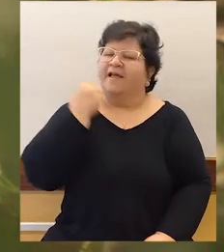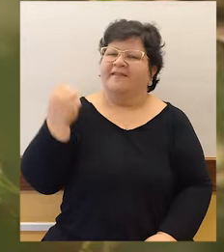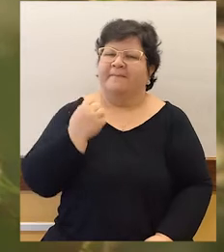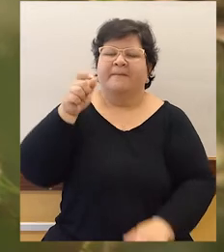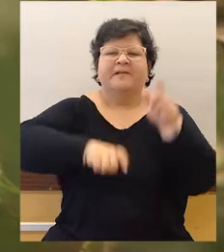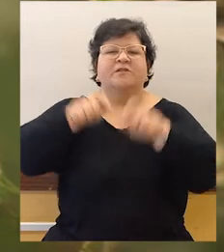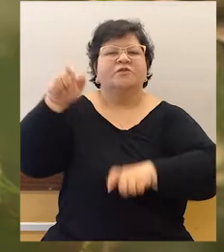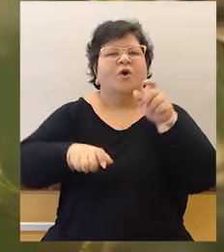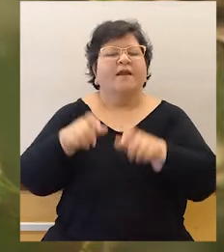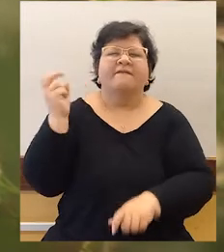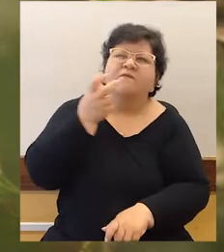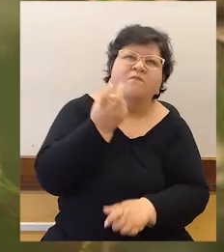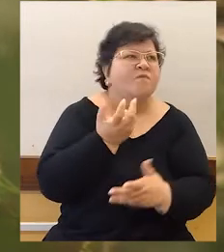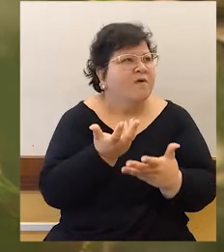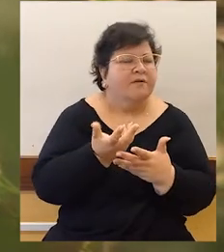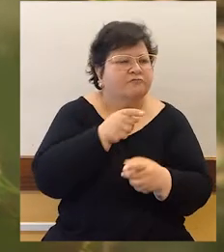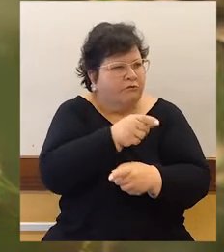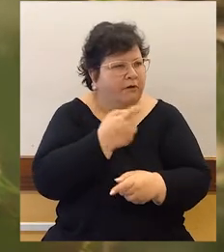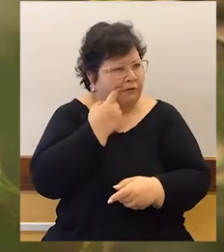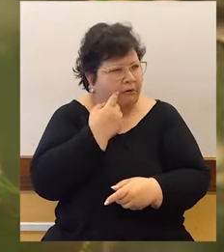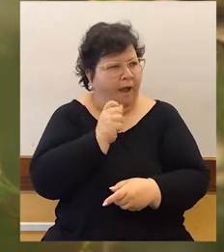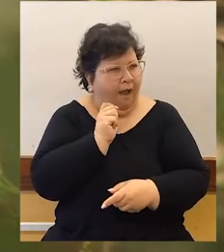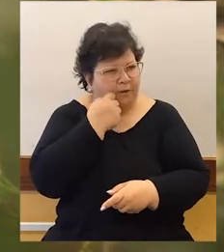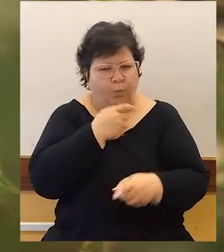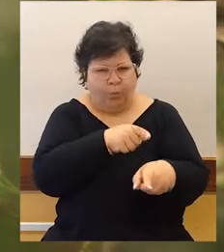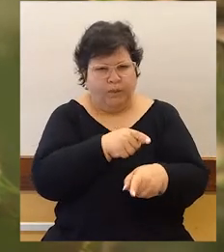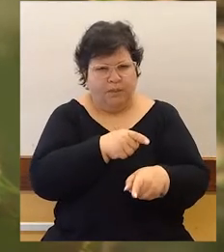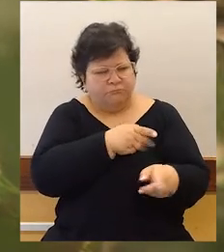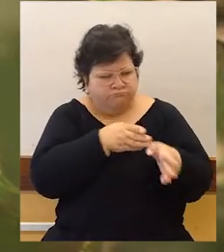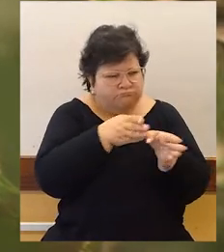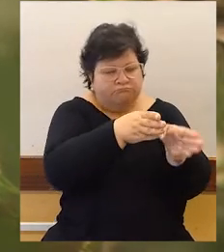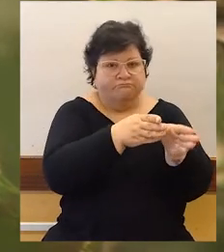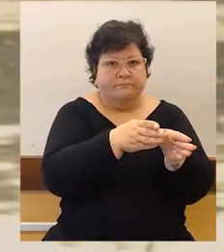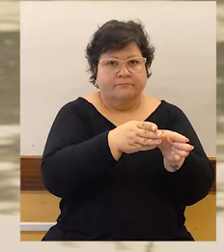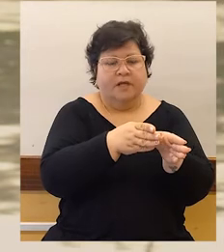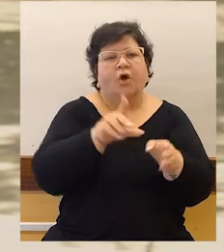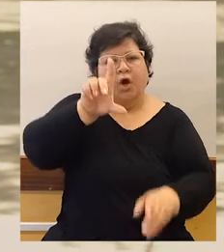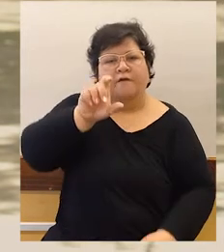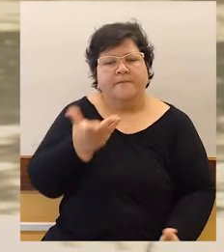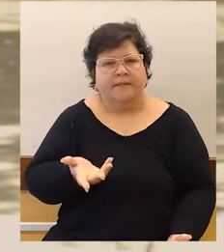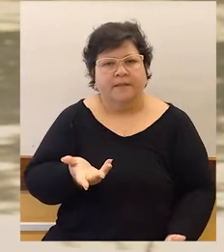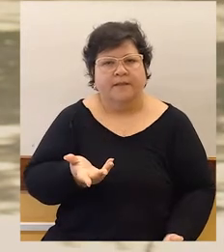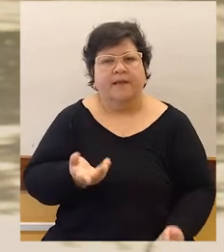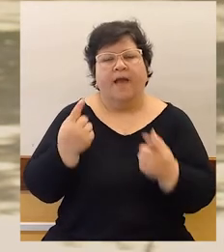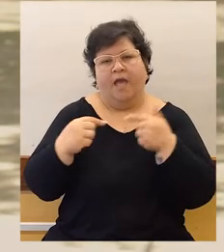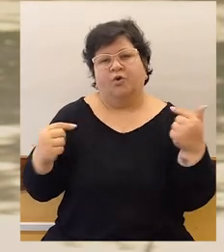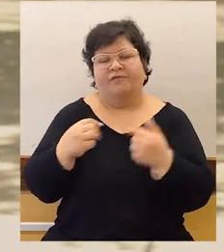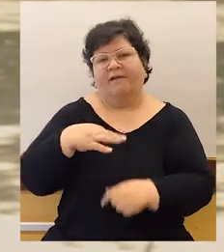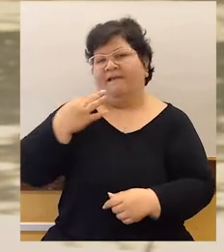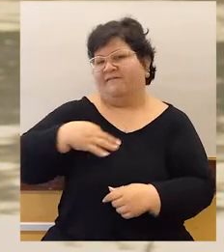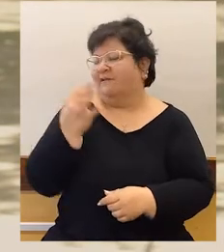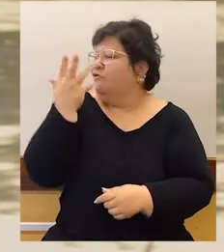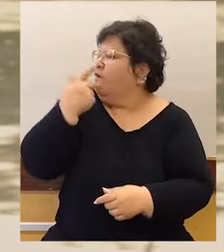las personas, ¿no? De buscar y decir, soy bueno en esto, me gusta esto y entrar por eso. Obviamente que hay cosas en la vida que a uno no le